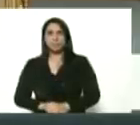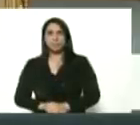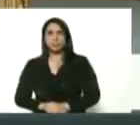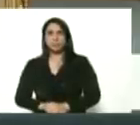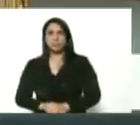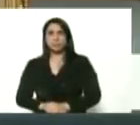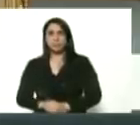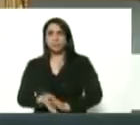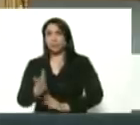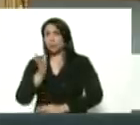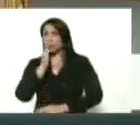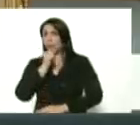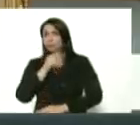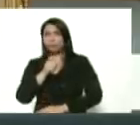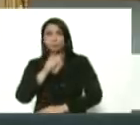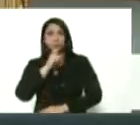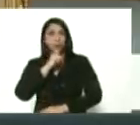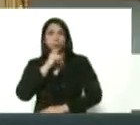Así que no es difícil